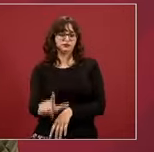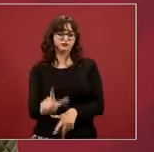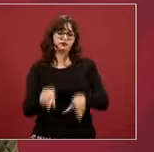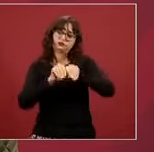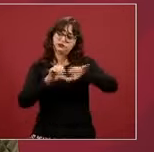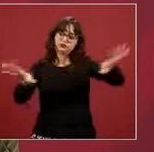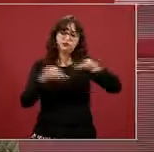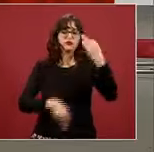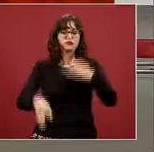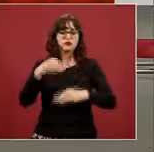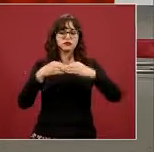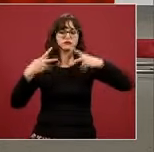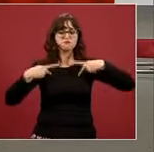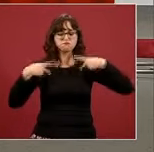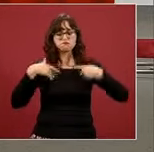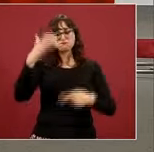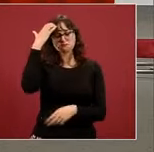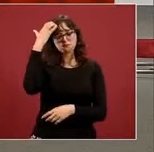mundo la pueda conocer.